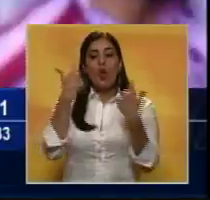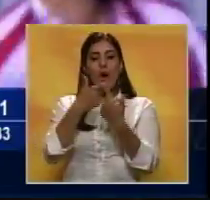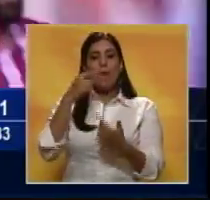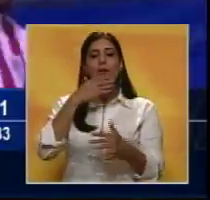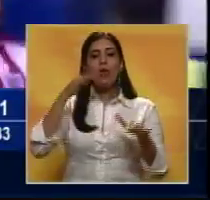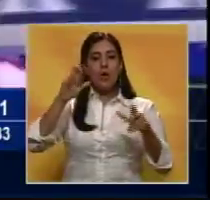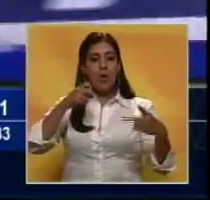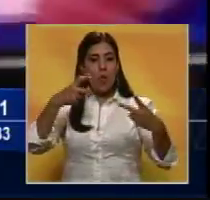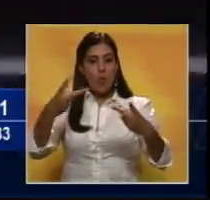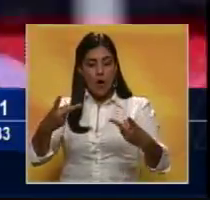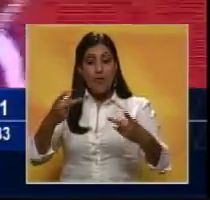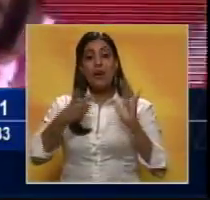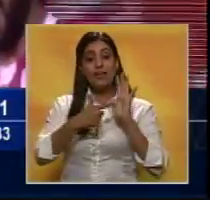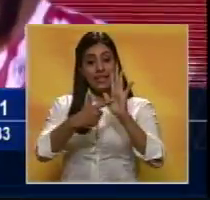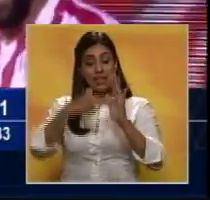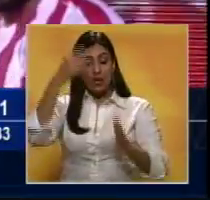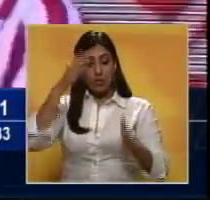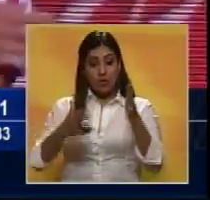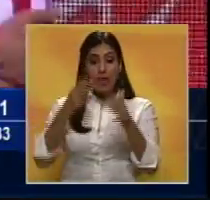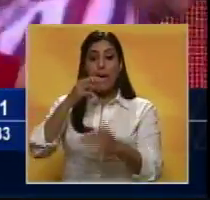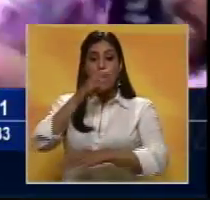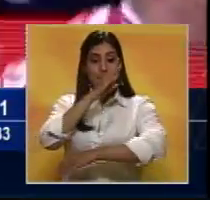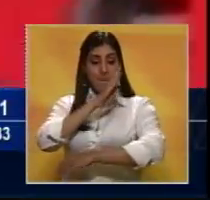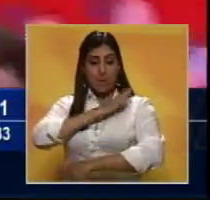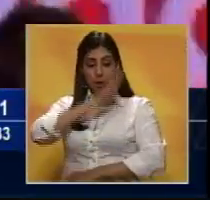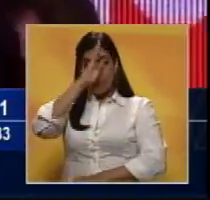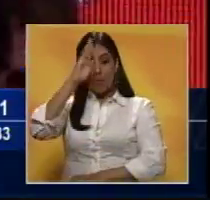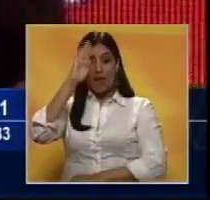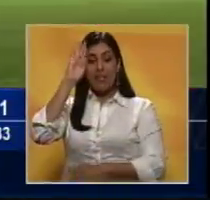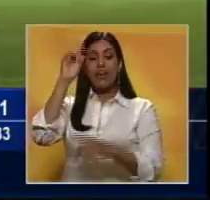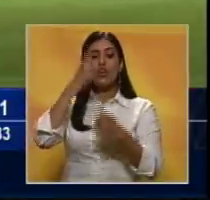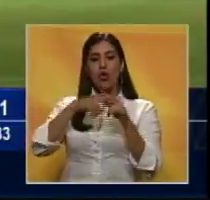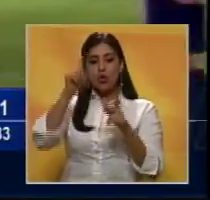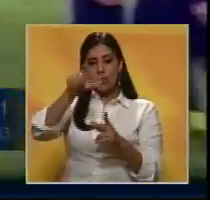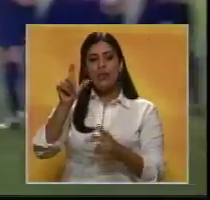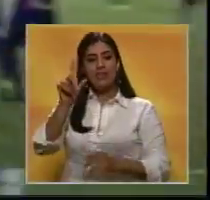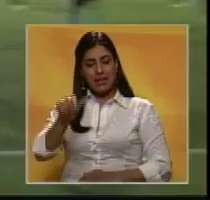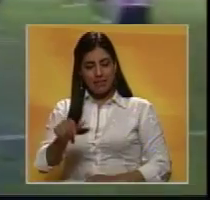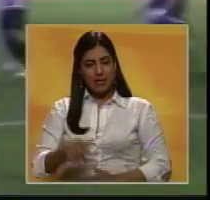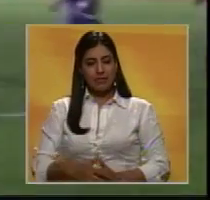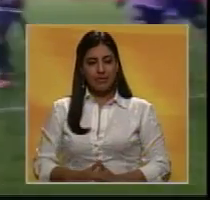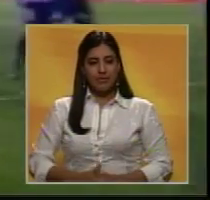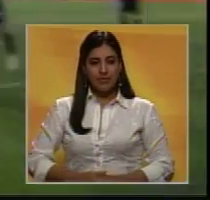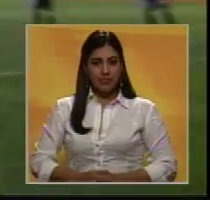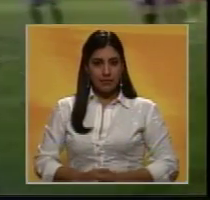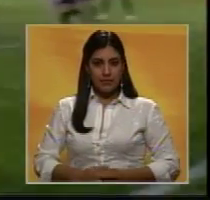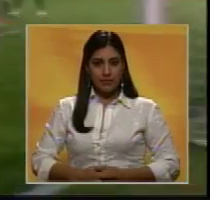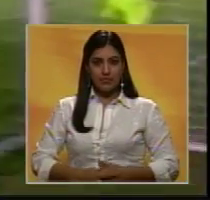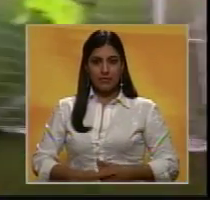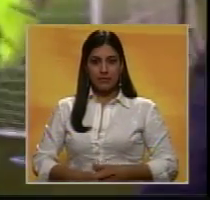de compromisos. Destaca el Atlético de Madrid ante Villarreal.